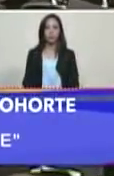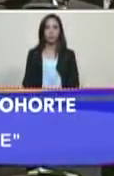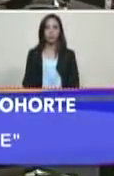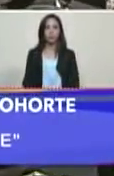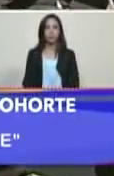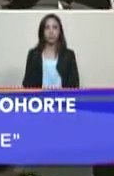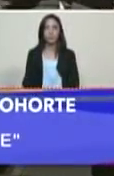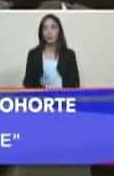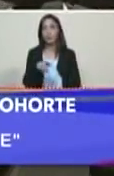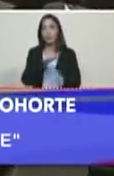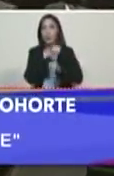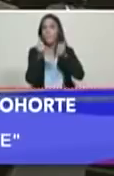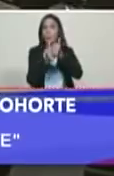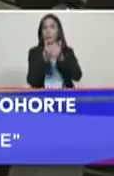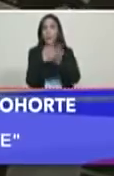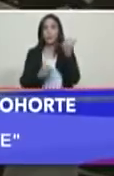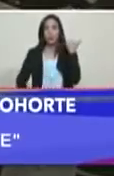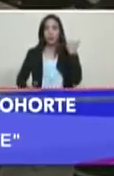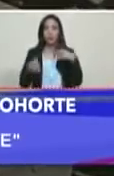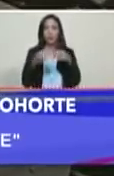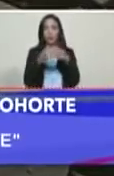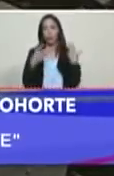y vicepresidente del área social,